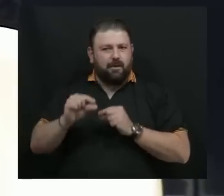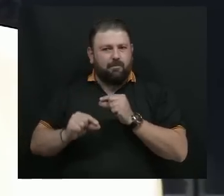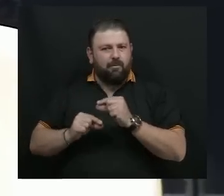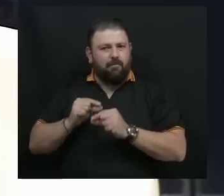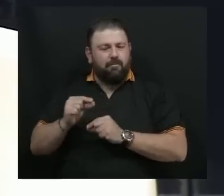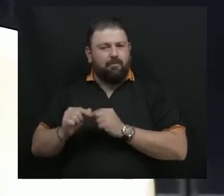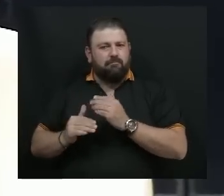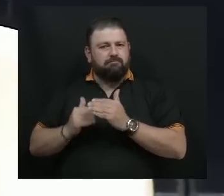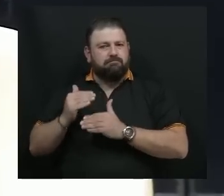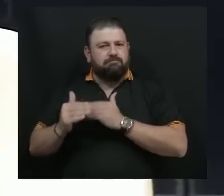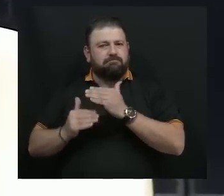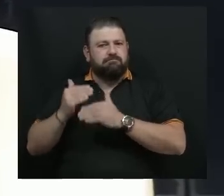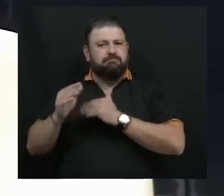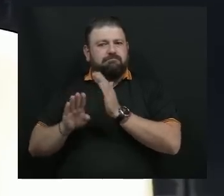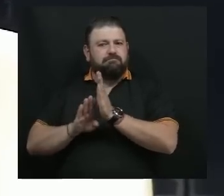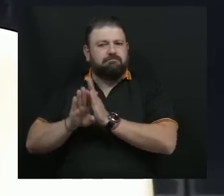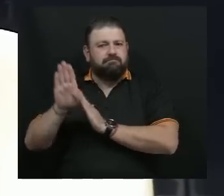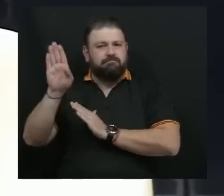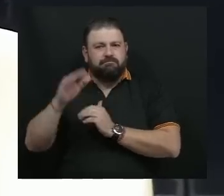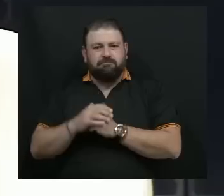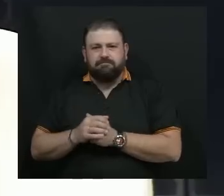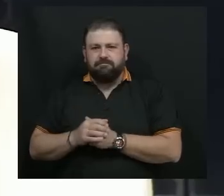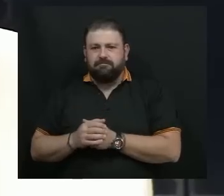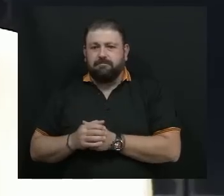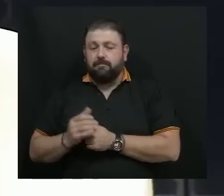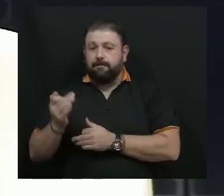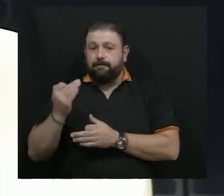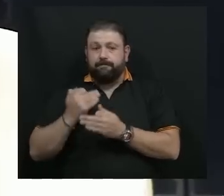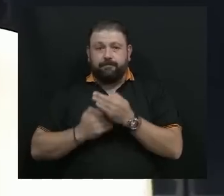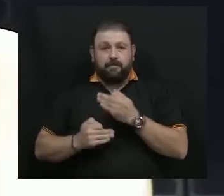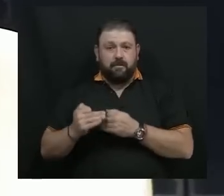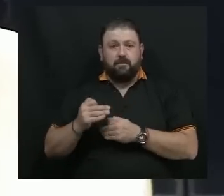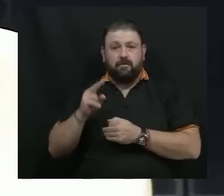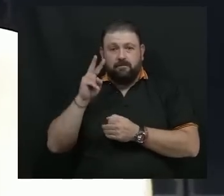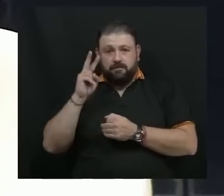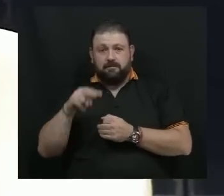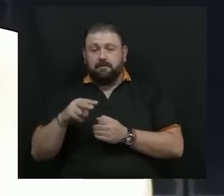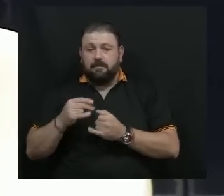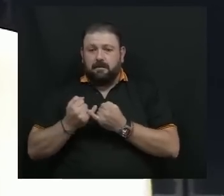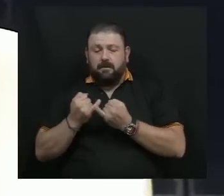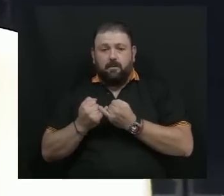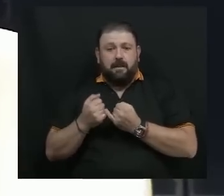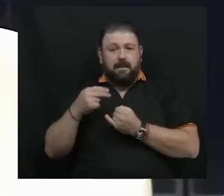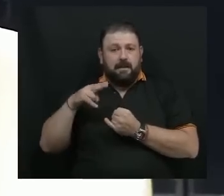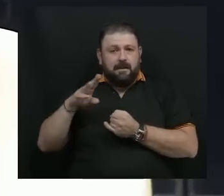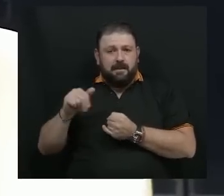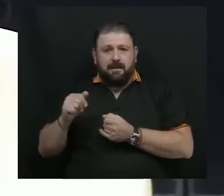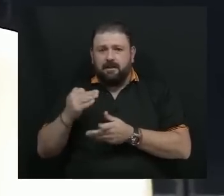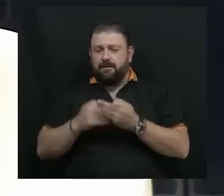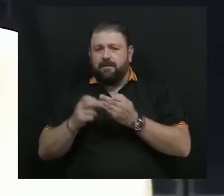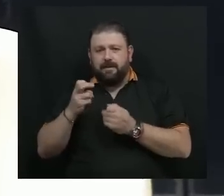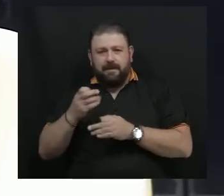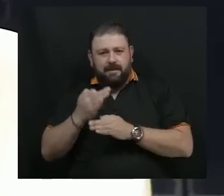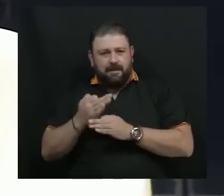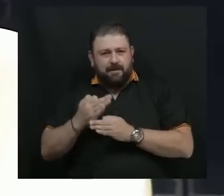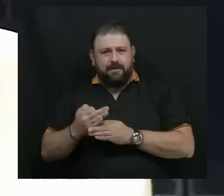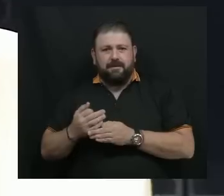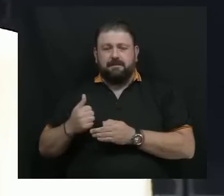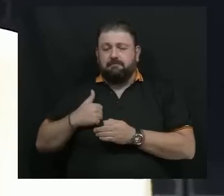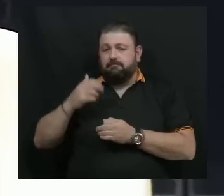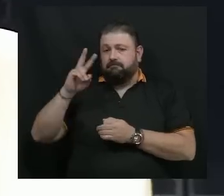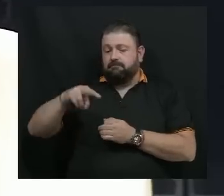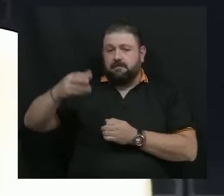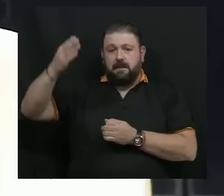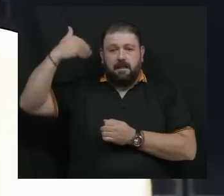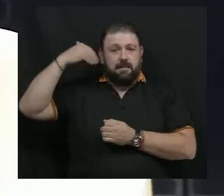Y ahorita que ella comparte y salen sus lágrimas, dice, Dios mío, me pude trasladar, Nina, a ese momento, no te conocí en esa época,